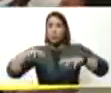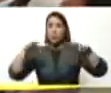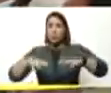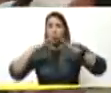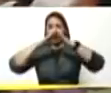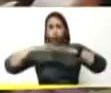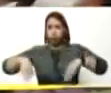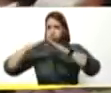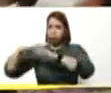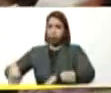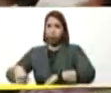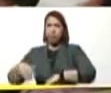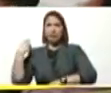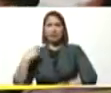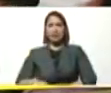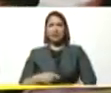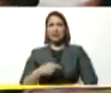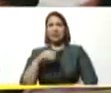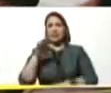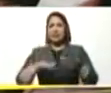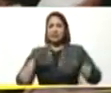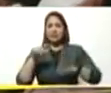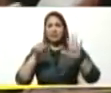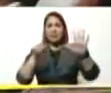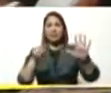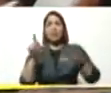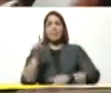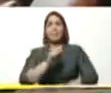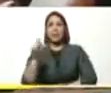tenía aproximadamente